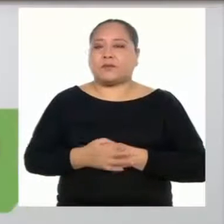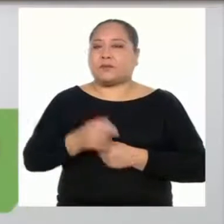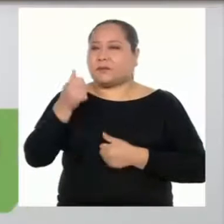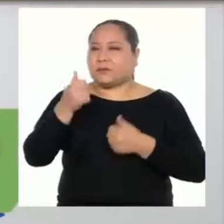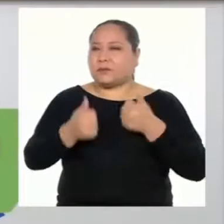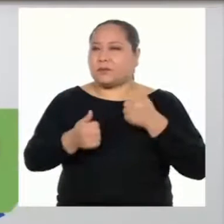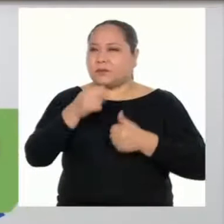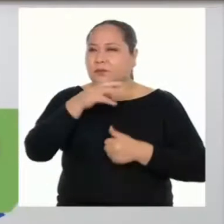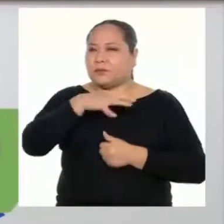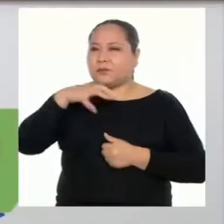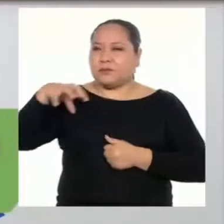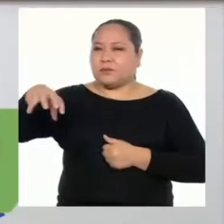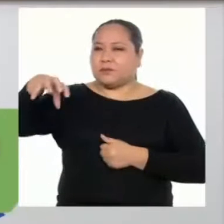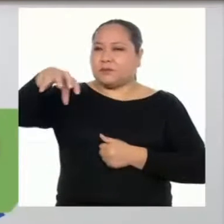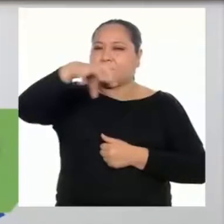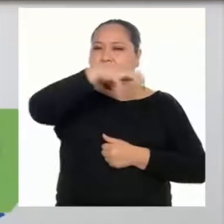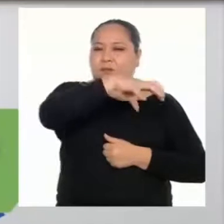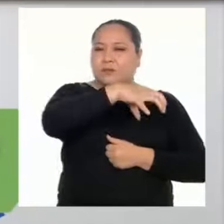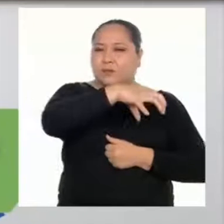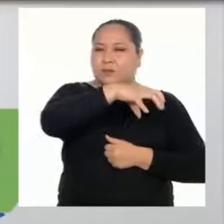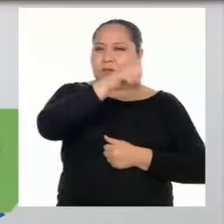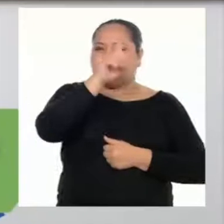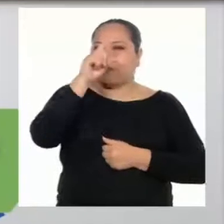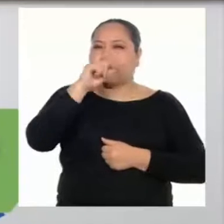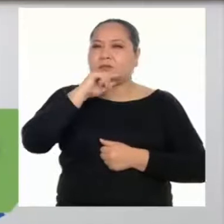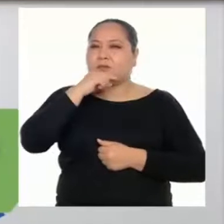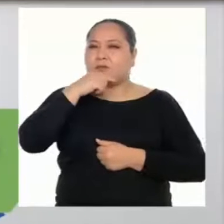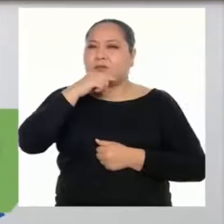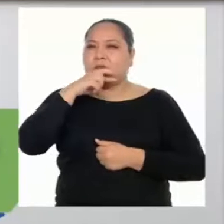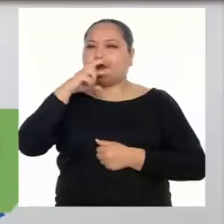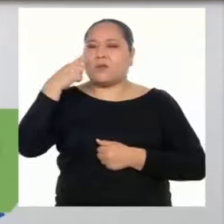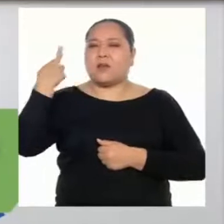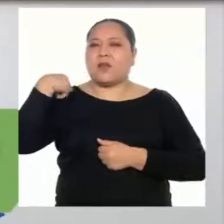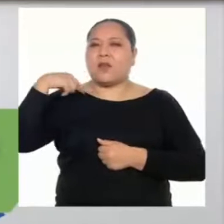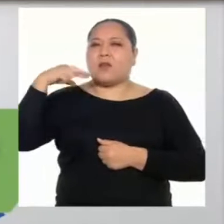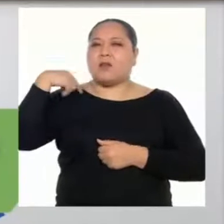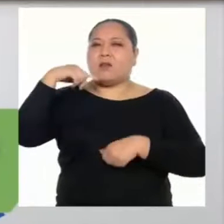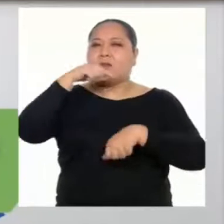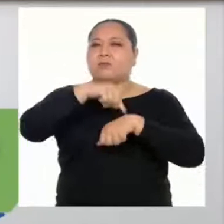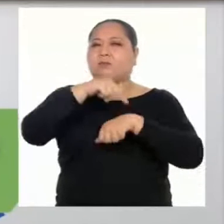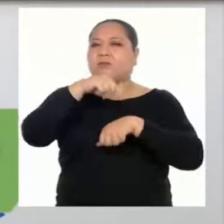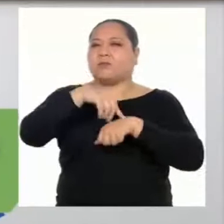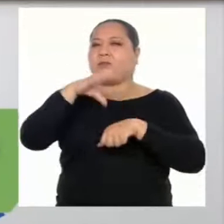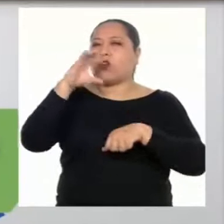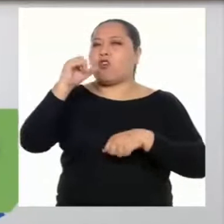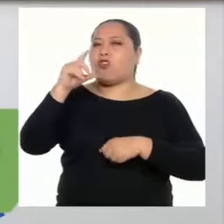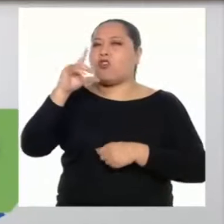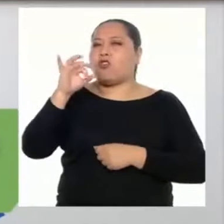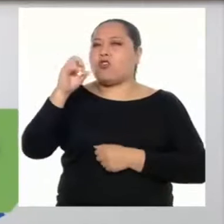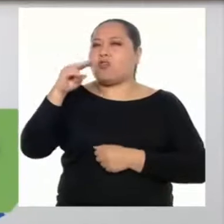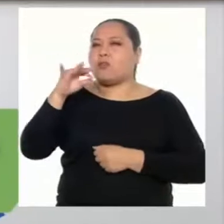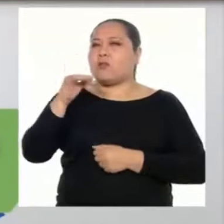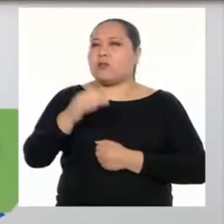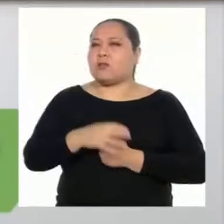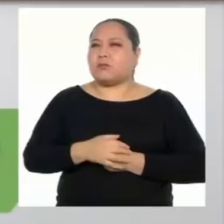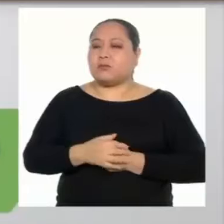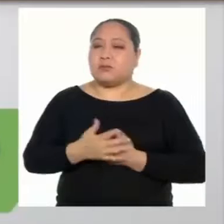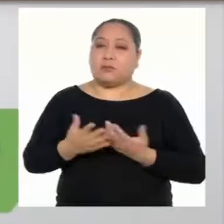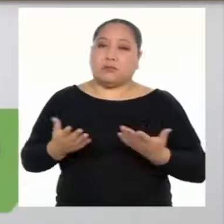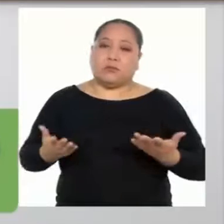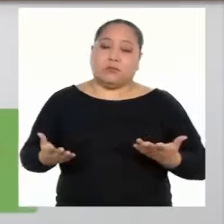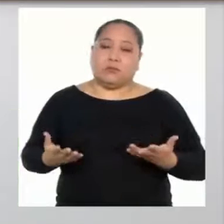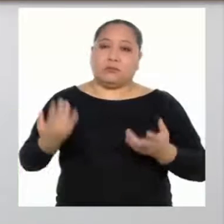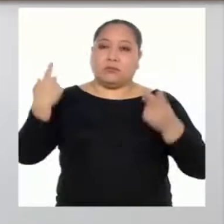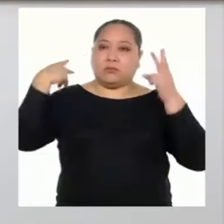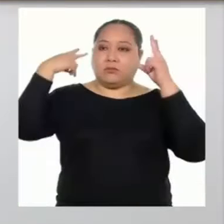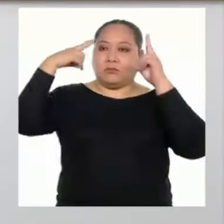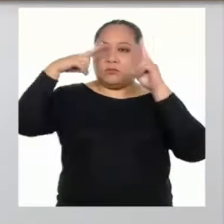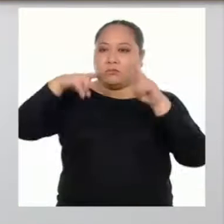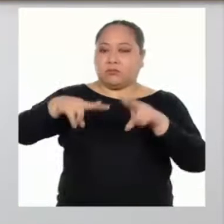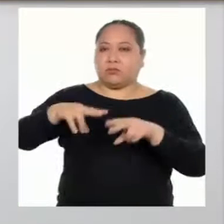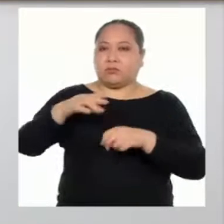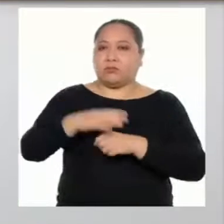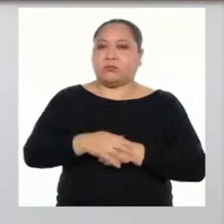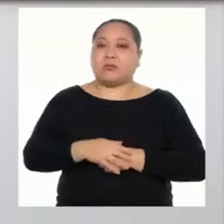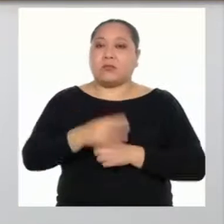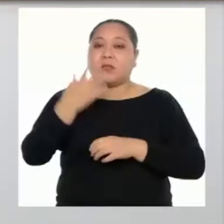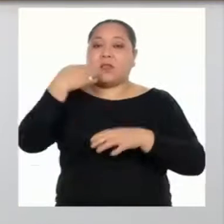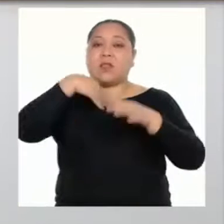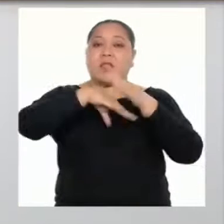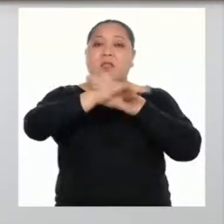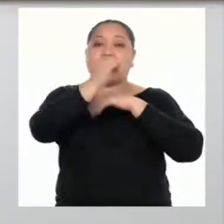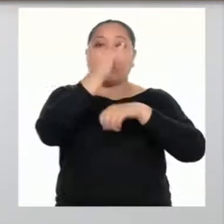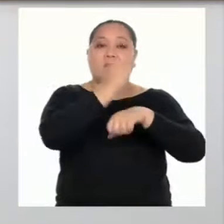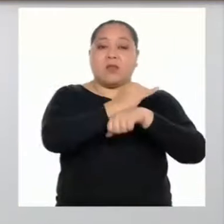¿Cuál era el trato que recibían las mujeres religiosas en el periodo colonial? Pues observamos que en